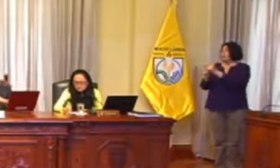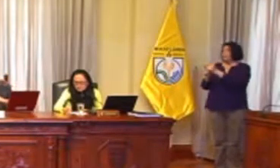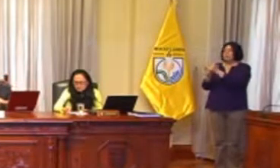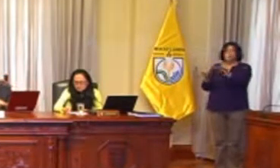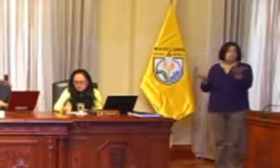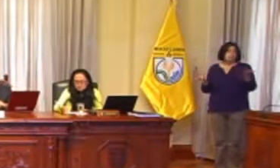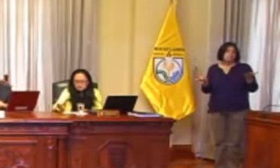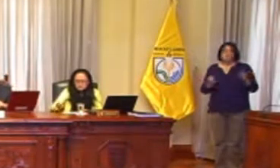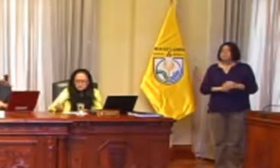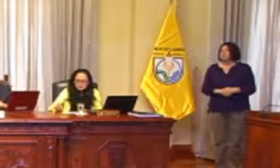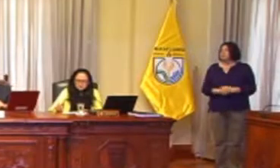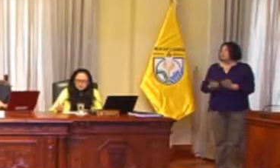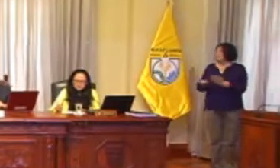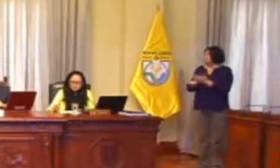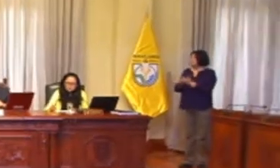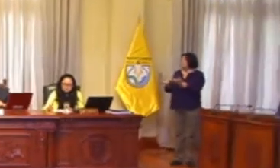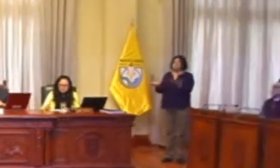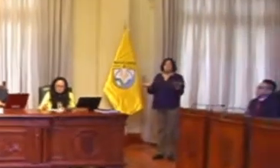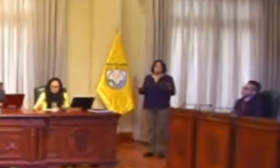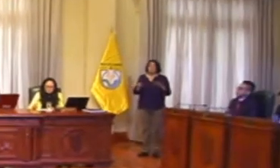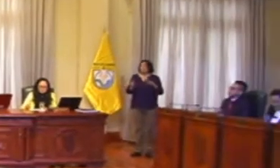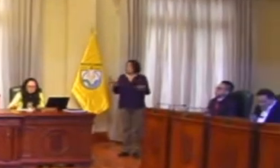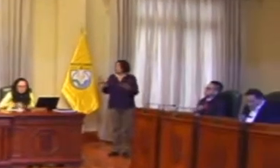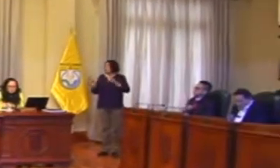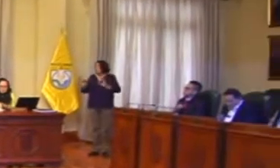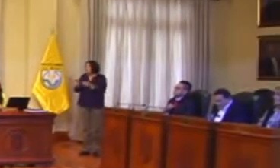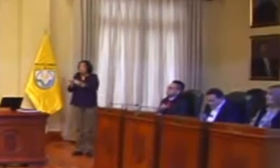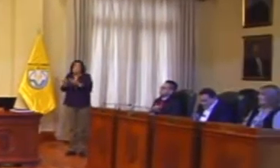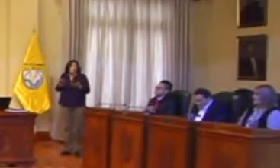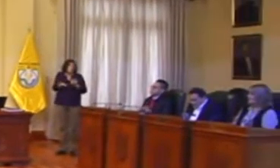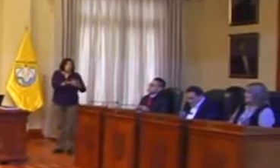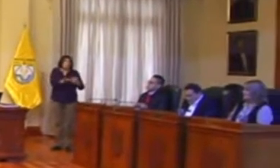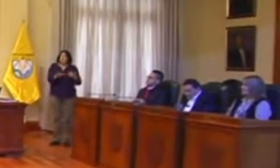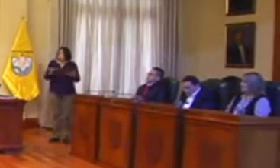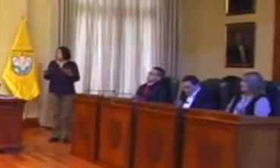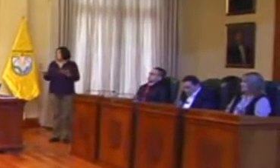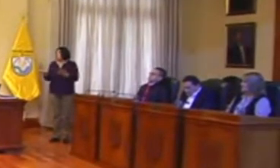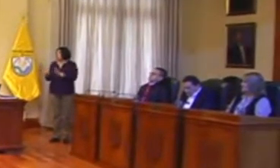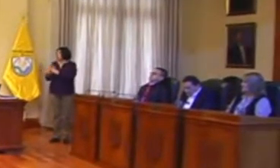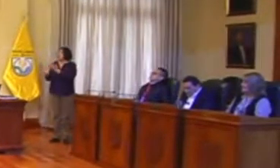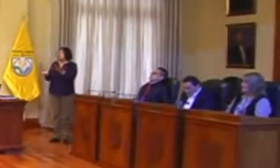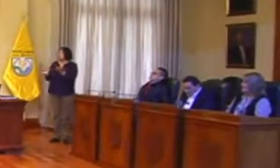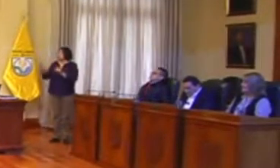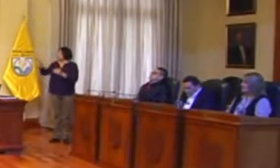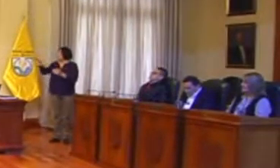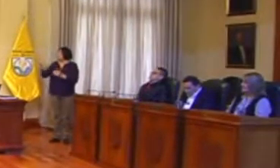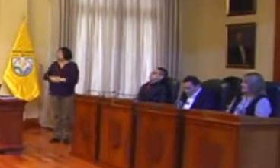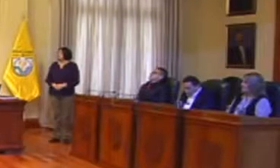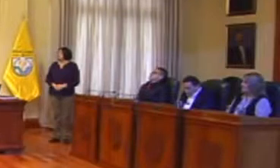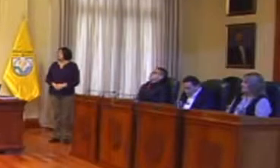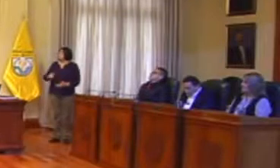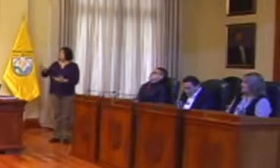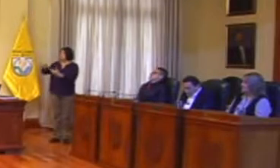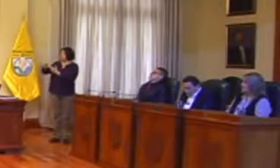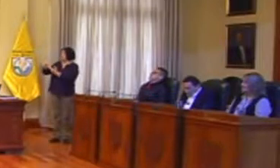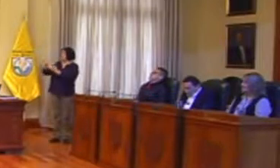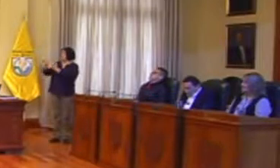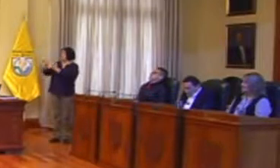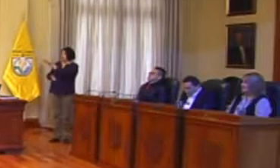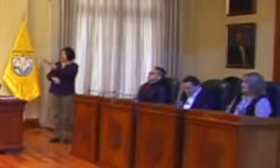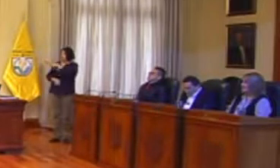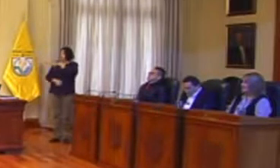palabra. Si hubiese algún complemento o algo que debatir. No habiendo, sí, le doy el uso de la palabra a